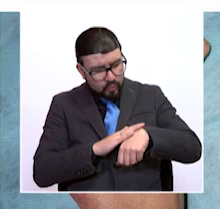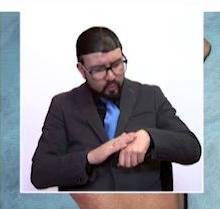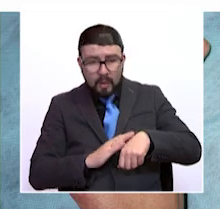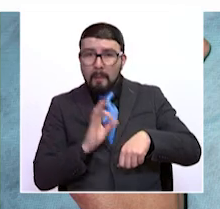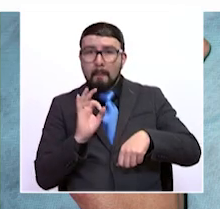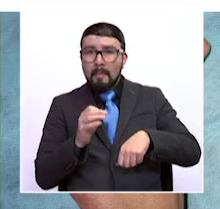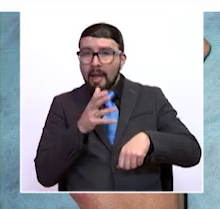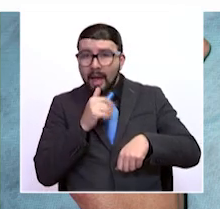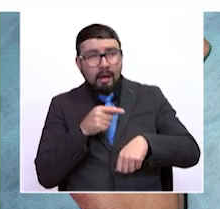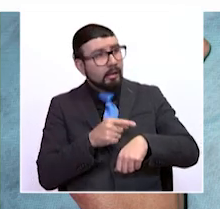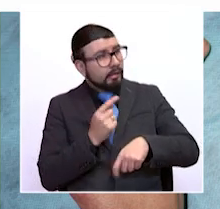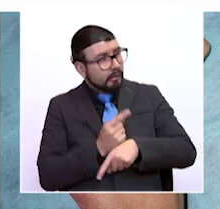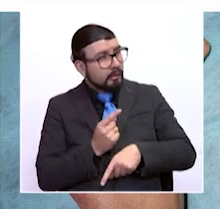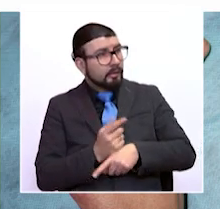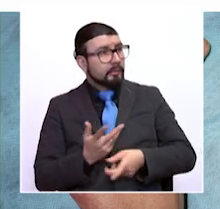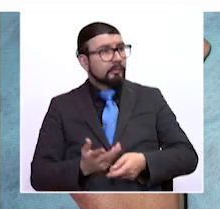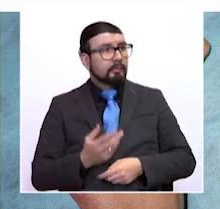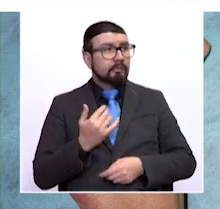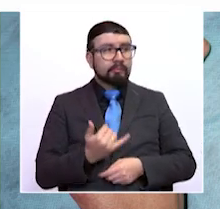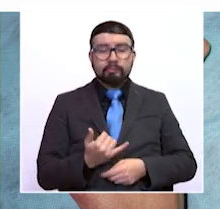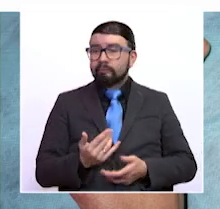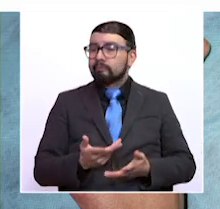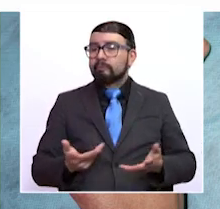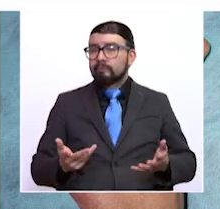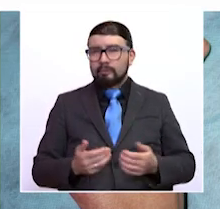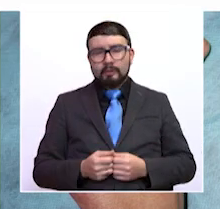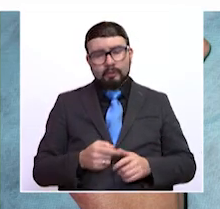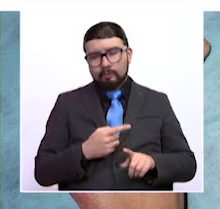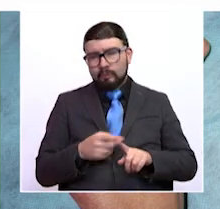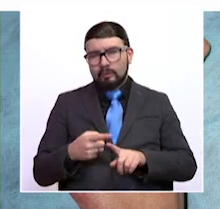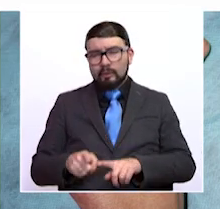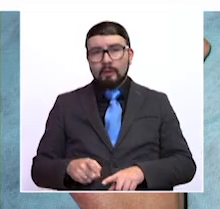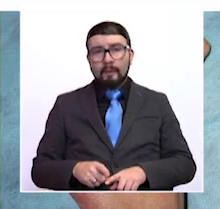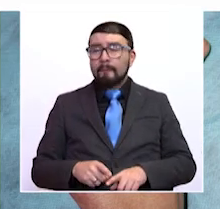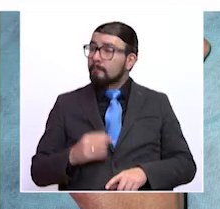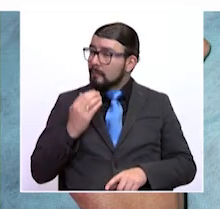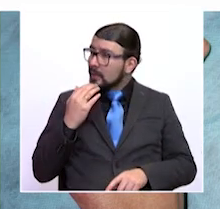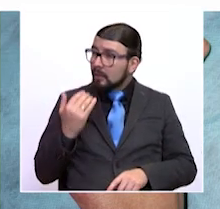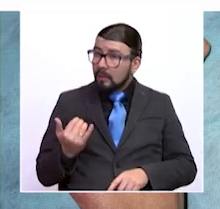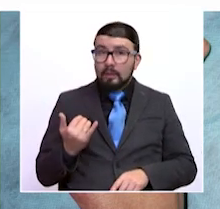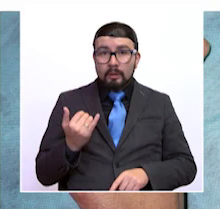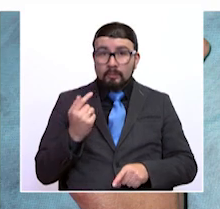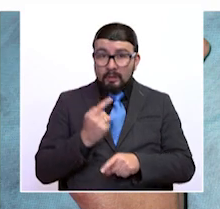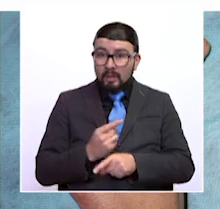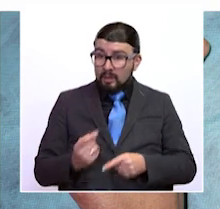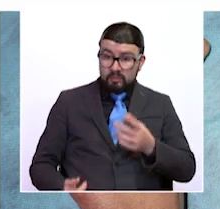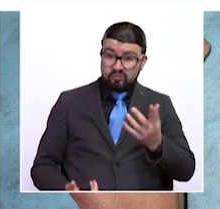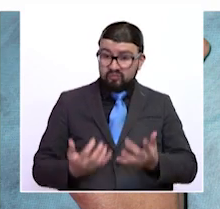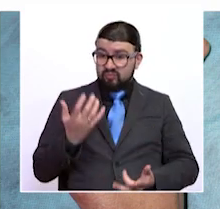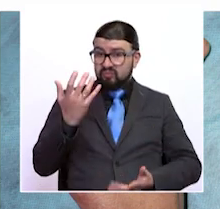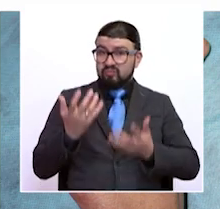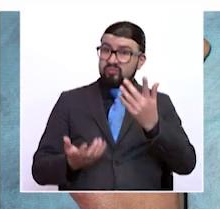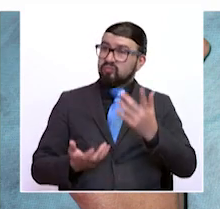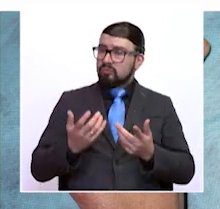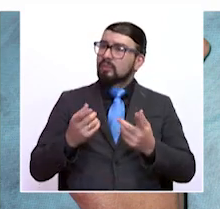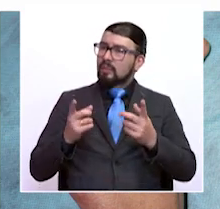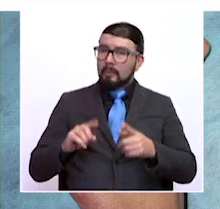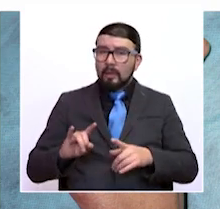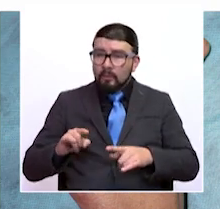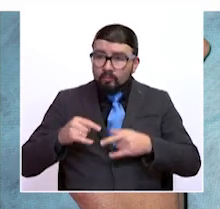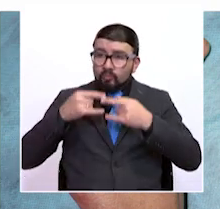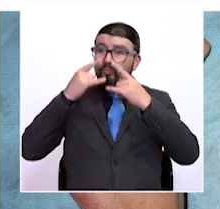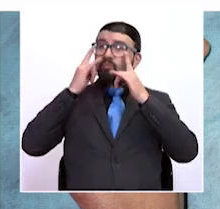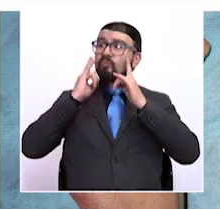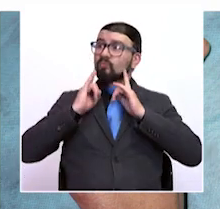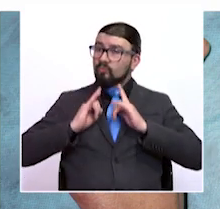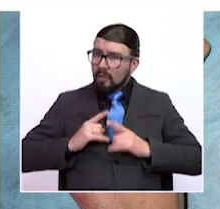las retracciones cicatrizales y todo eso. Y en ese caso, cuando está ese incendio, la quemadura también puede ser a nivel de vías respiratorias.